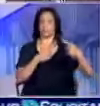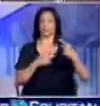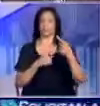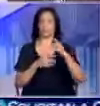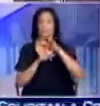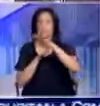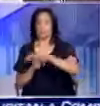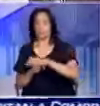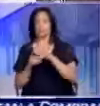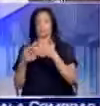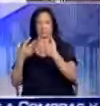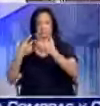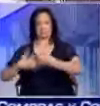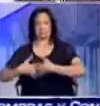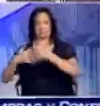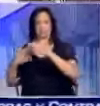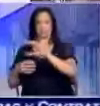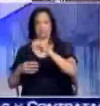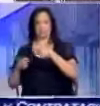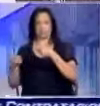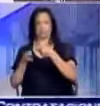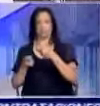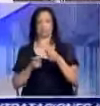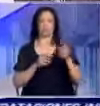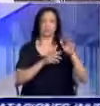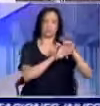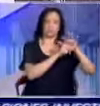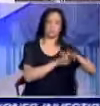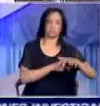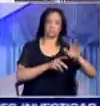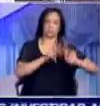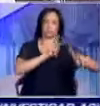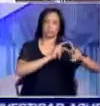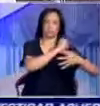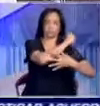empresarios más la presión de la de los pobres y de la